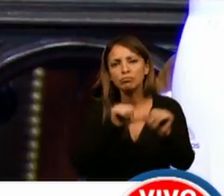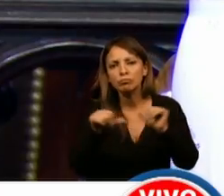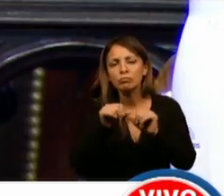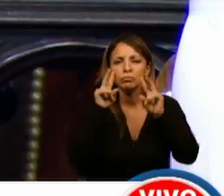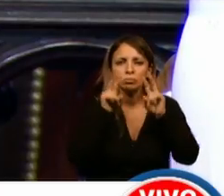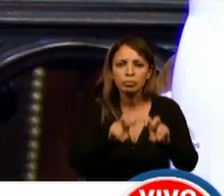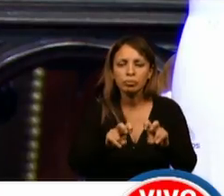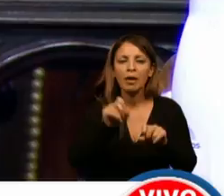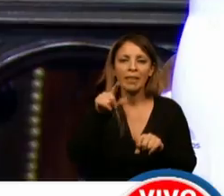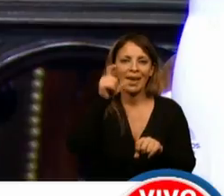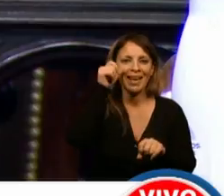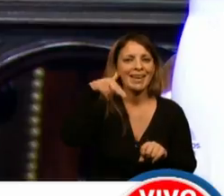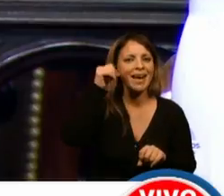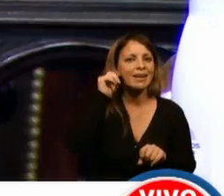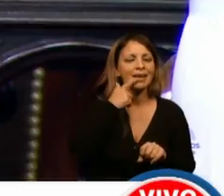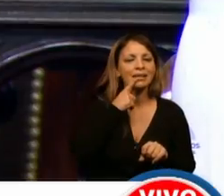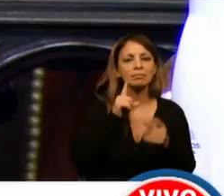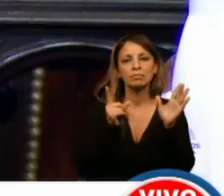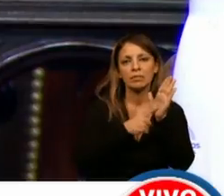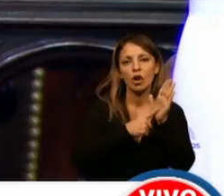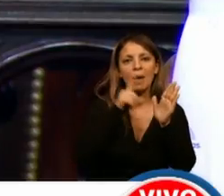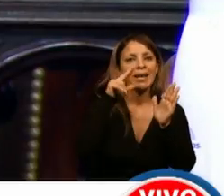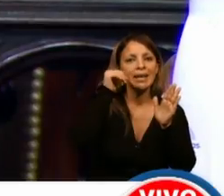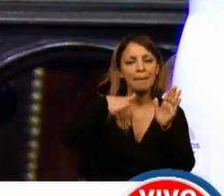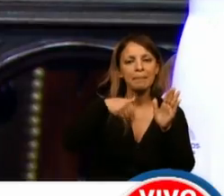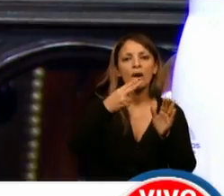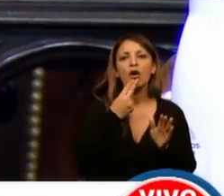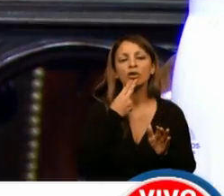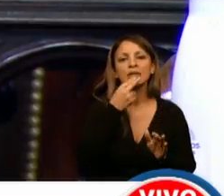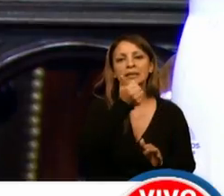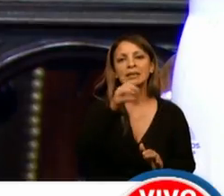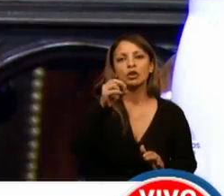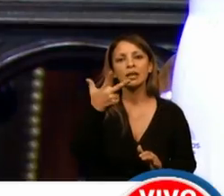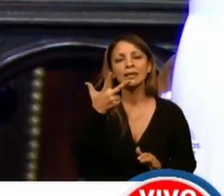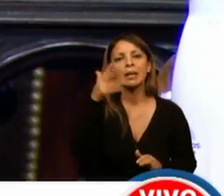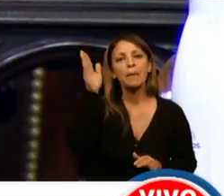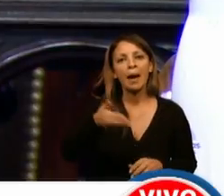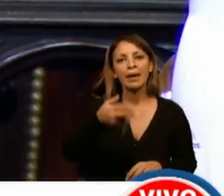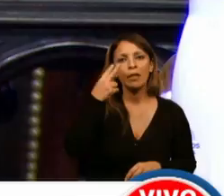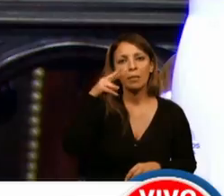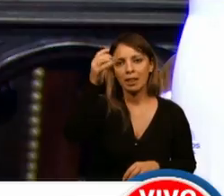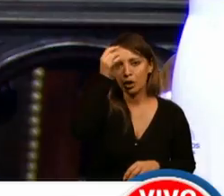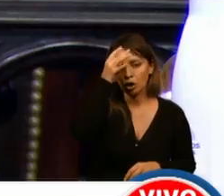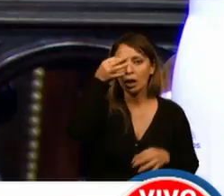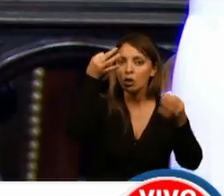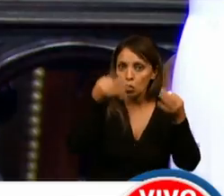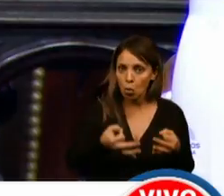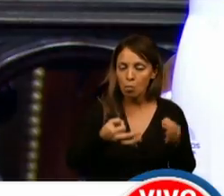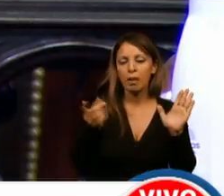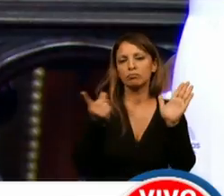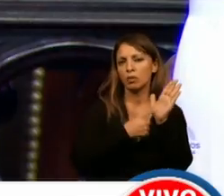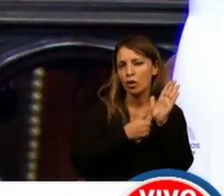por enargás bajo la norma irán 11 603 varios 2012 cumplan con las condiciones